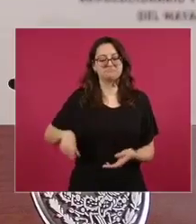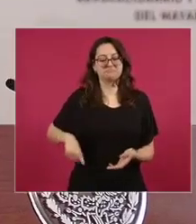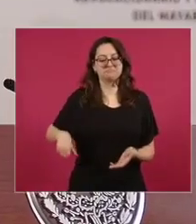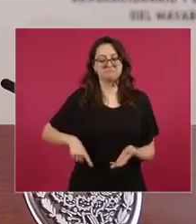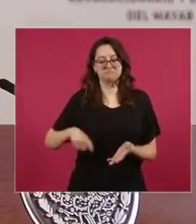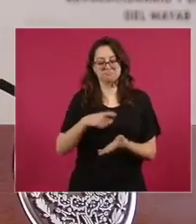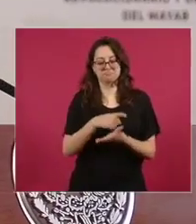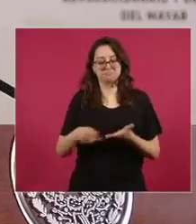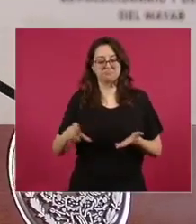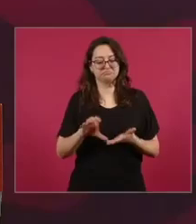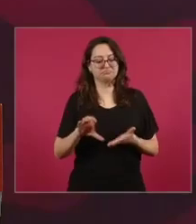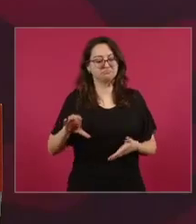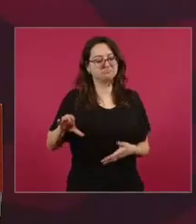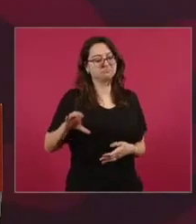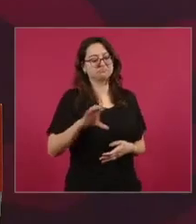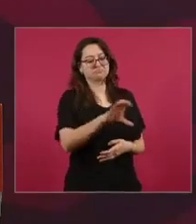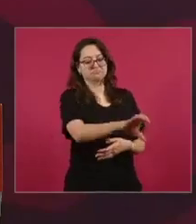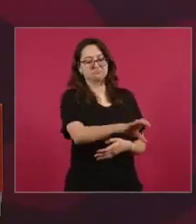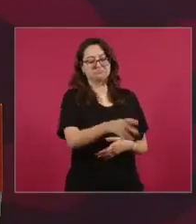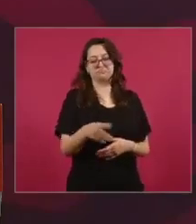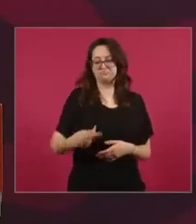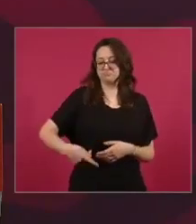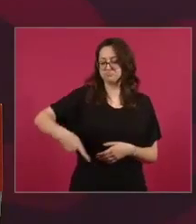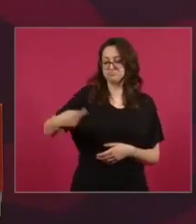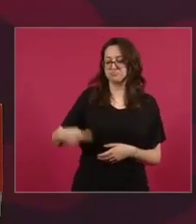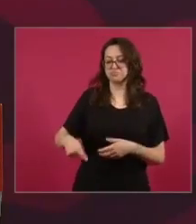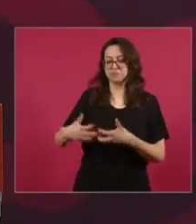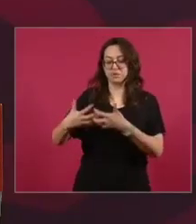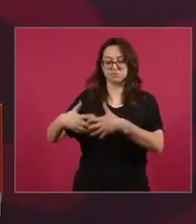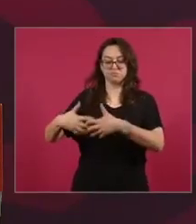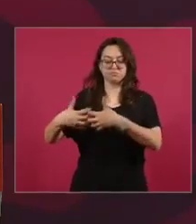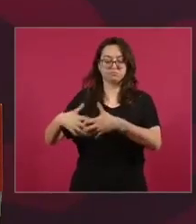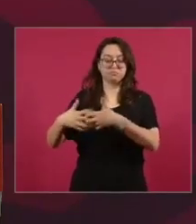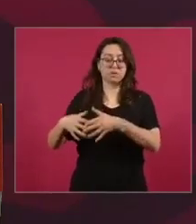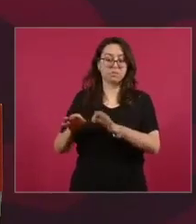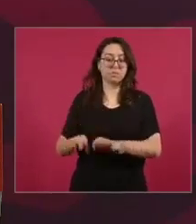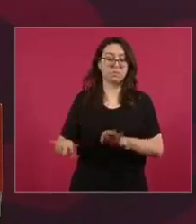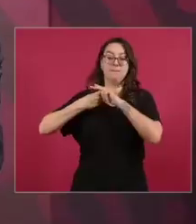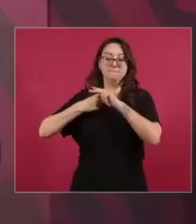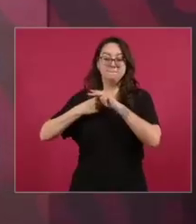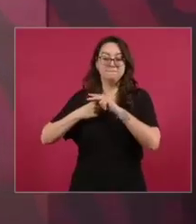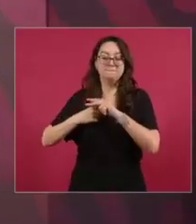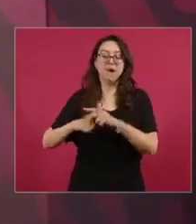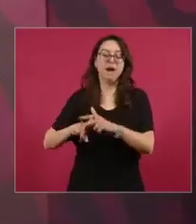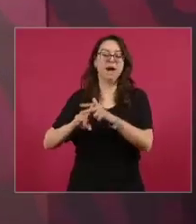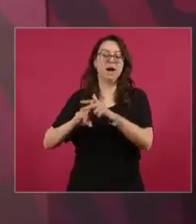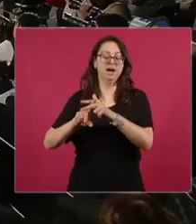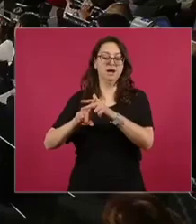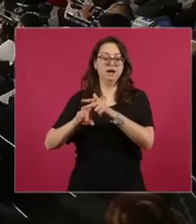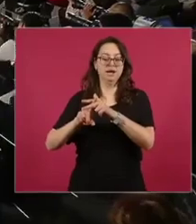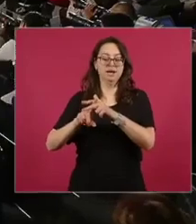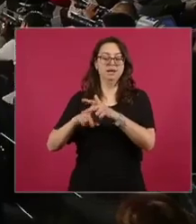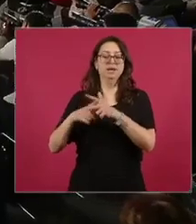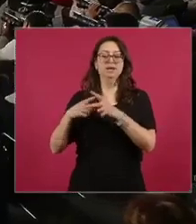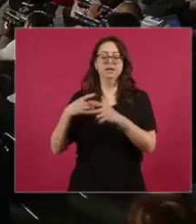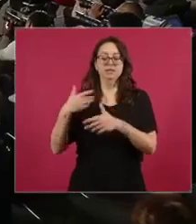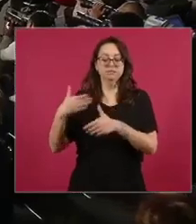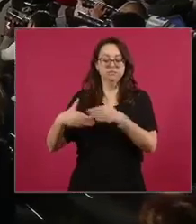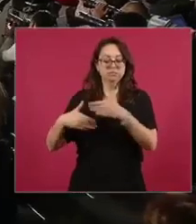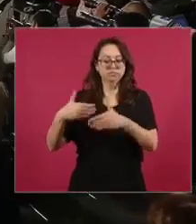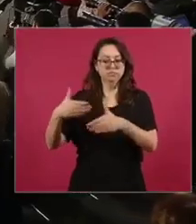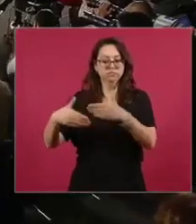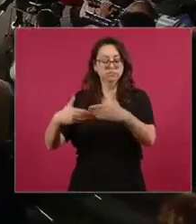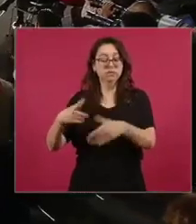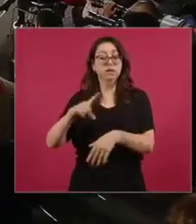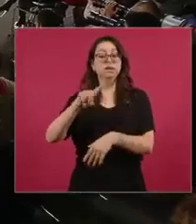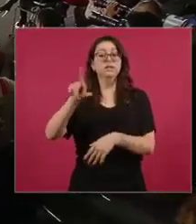esa planta es muy importante porque fue la de las primeras que iniciaron en el periodo de privatización de la